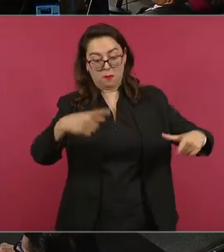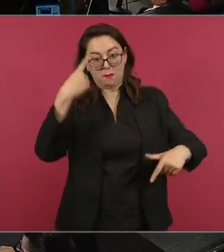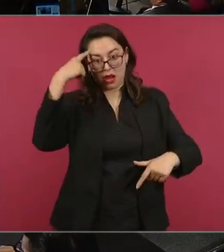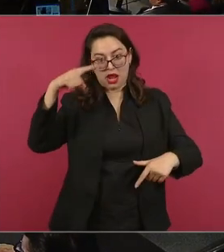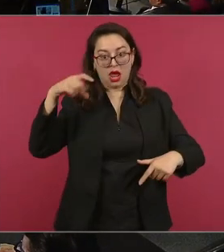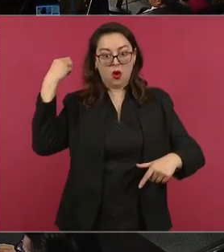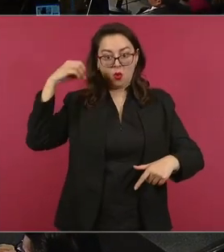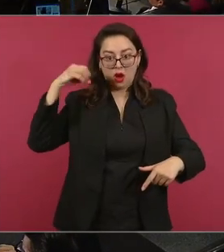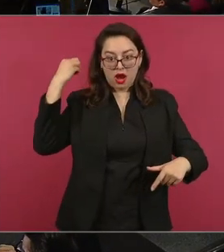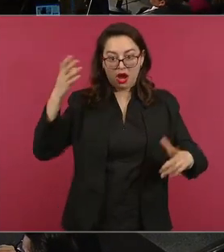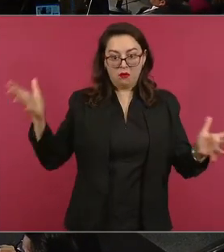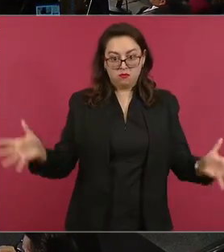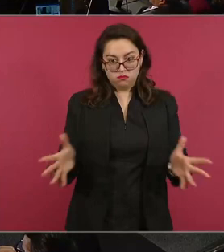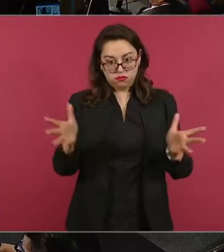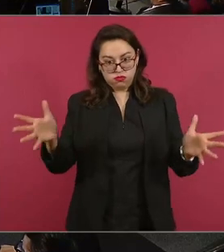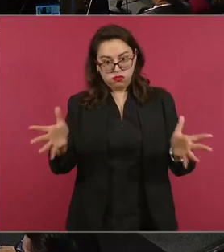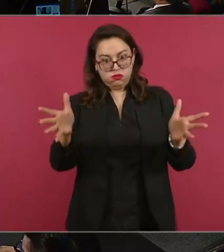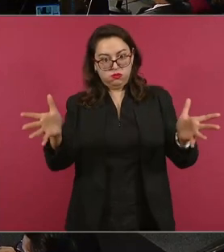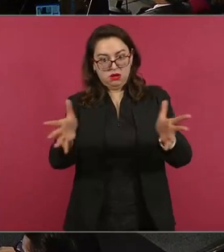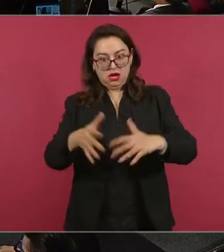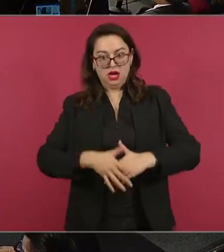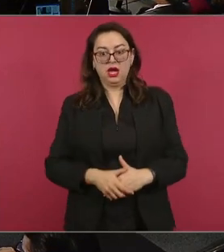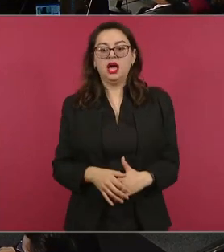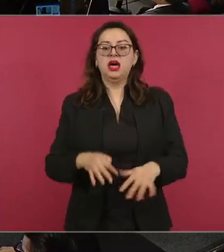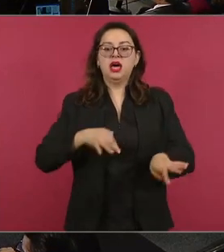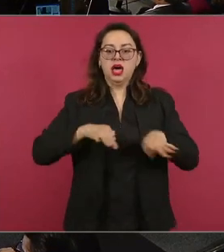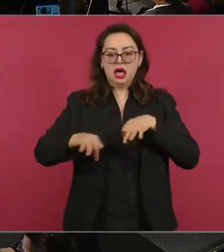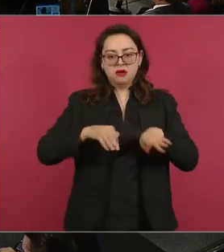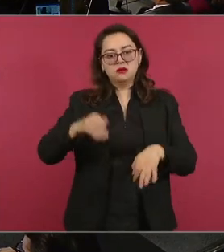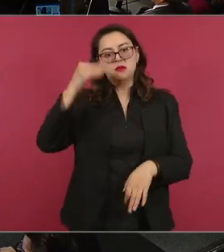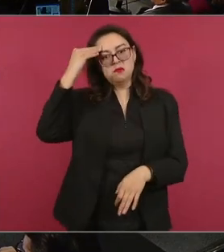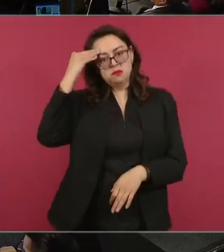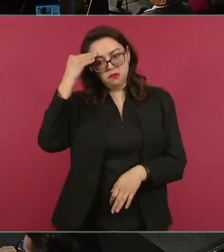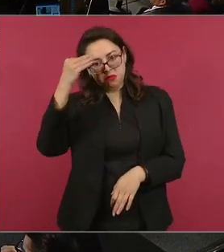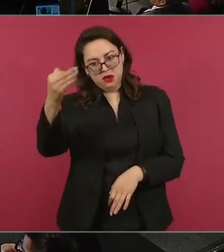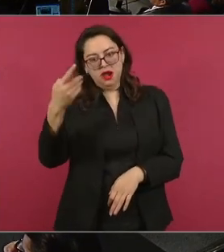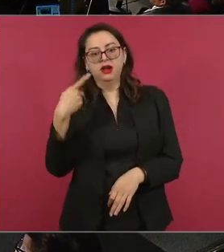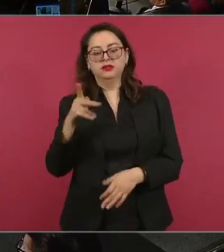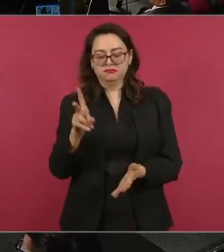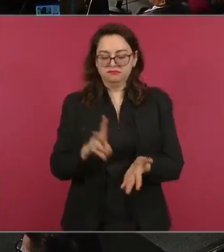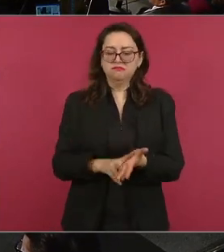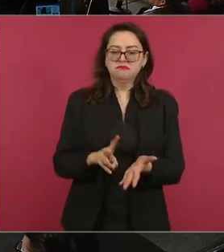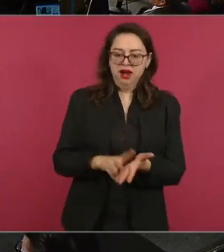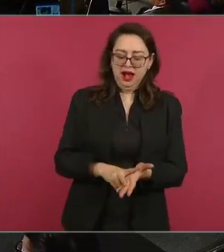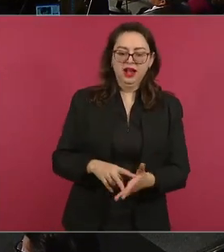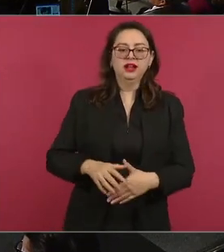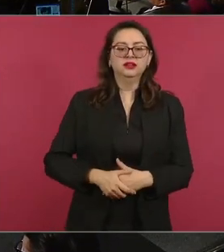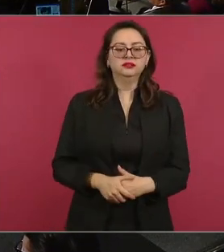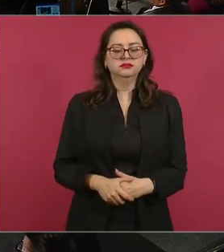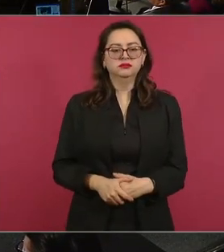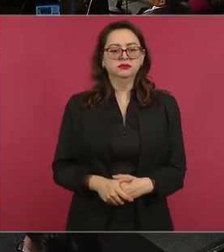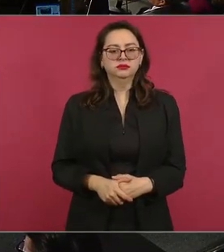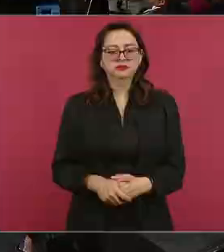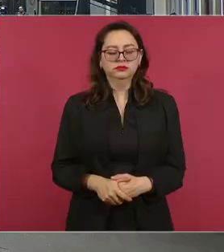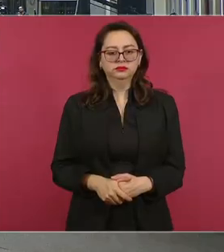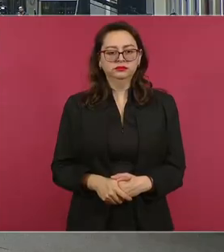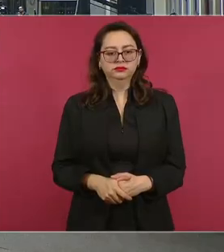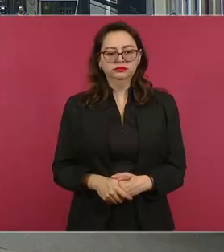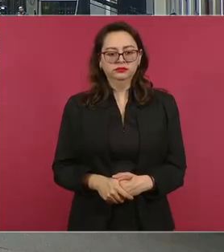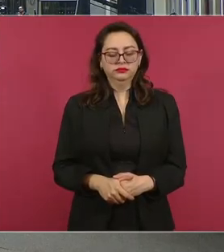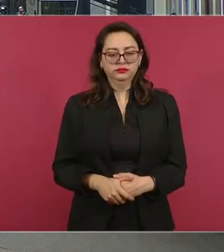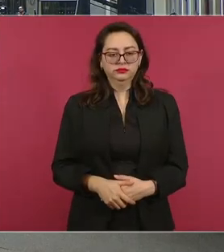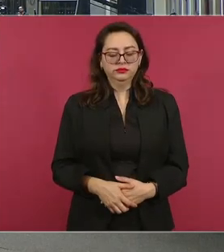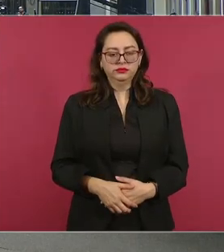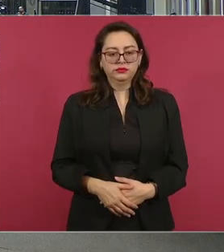Oaxaca, sabemos que sí lleva trabajo, lleva tiempo, pero vale la pena. Sabemos tanto también para el estado de Oaxaca.